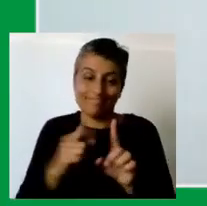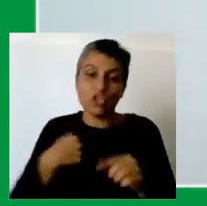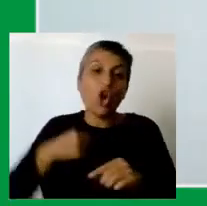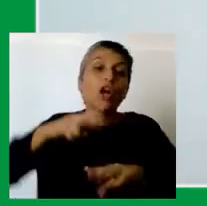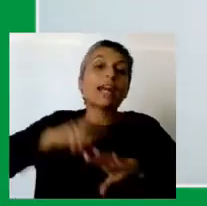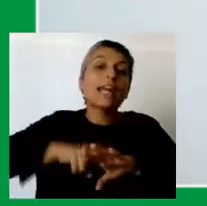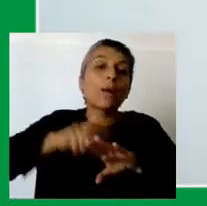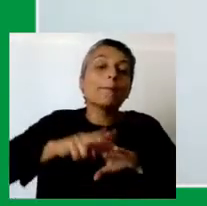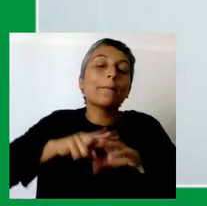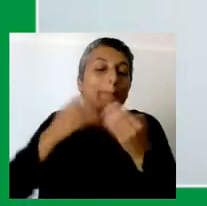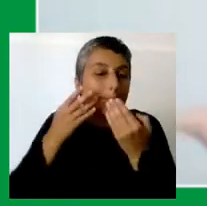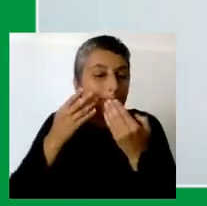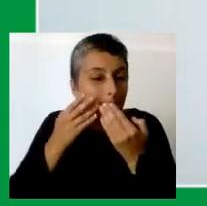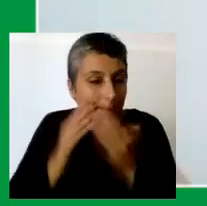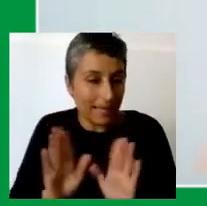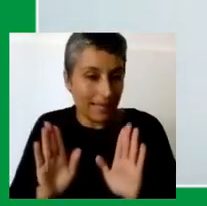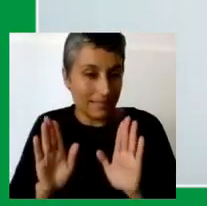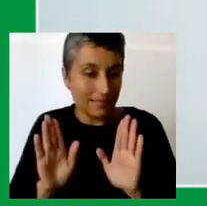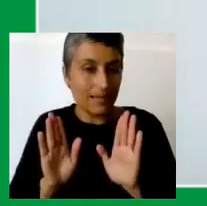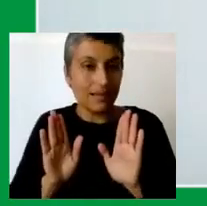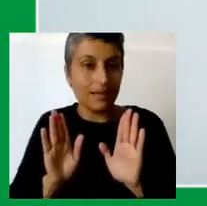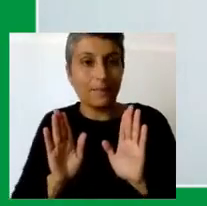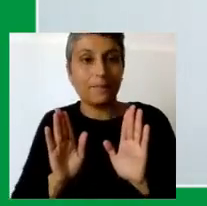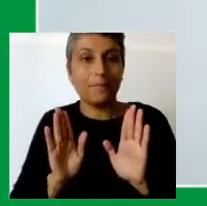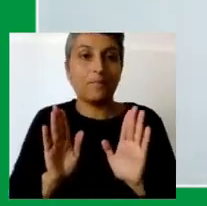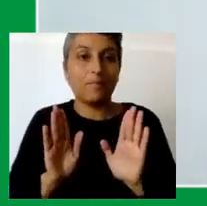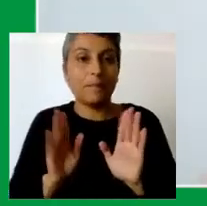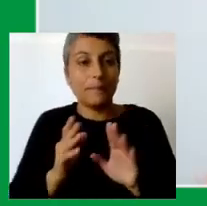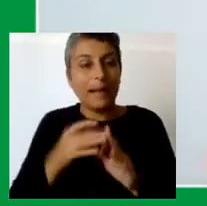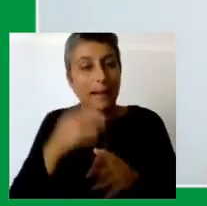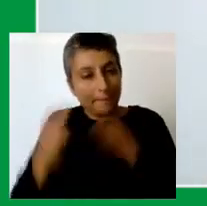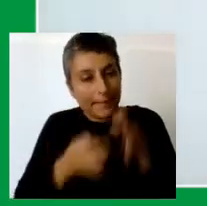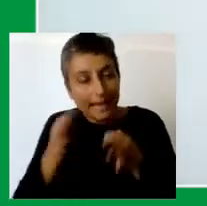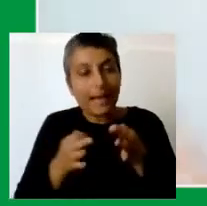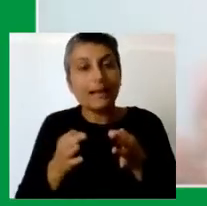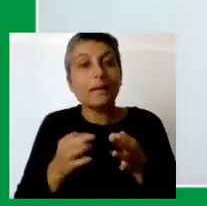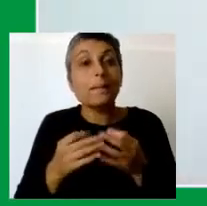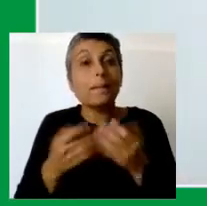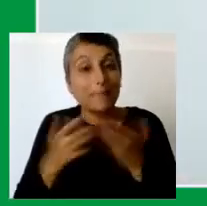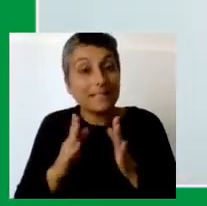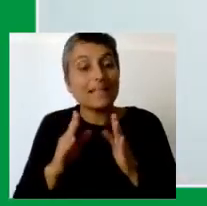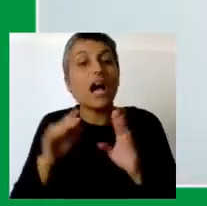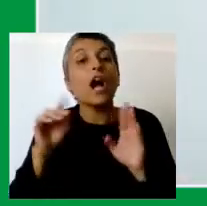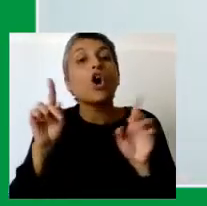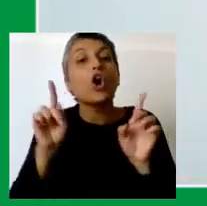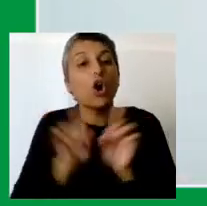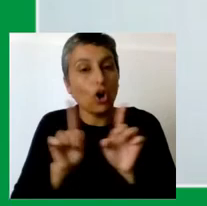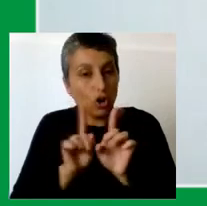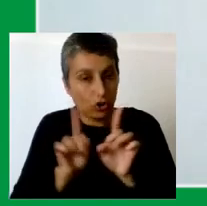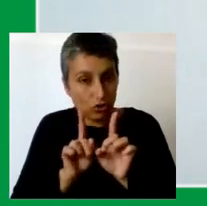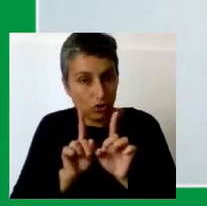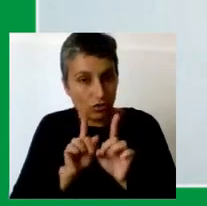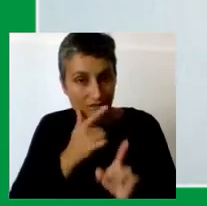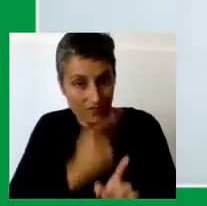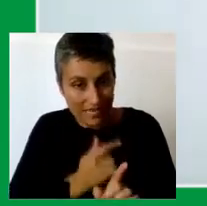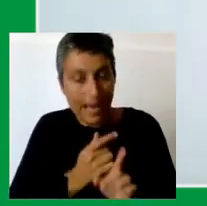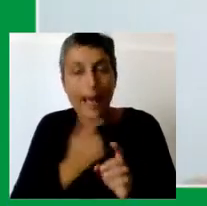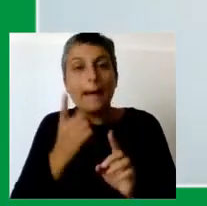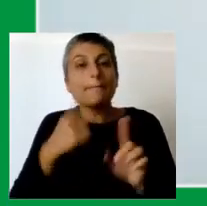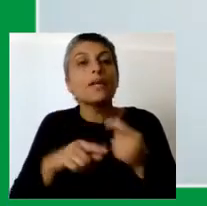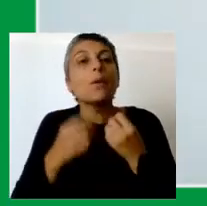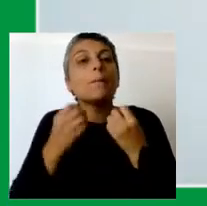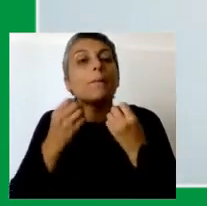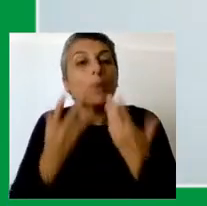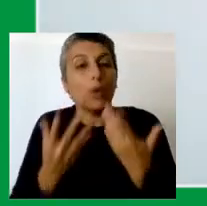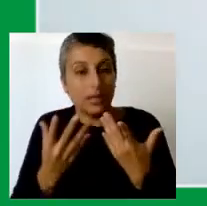para empezar, ¿no?, a tratar contenidos con los formatos breves, pero obviamente por una razón, o sea, ¿cuál